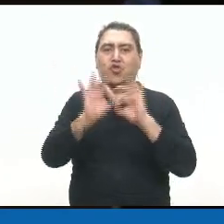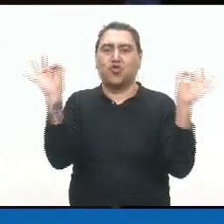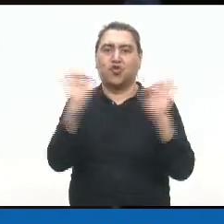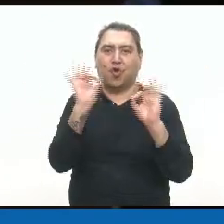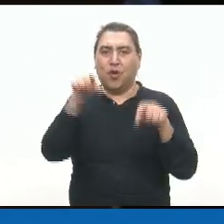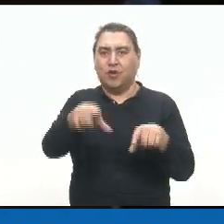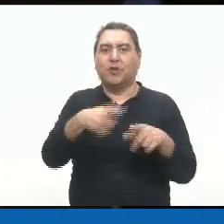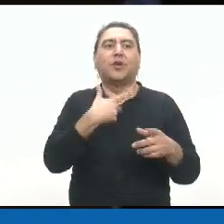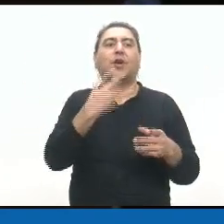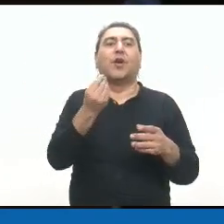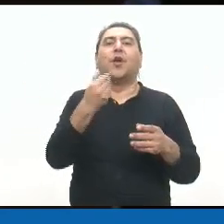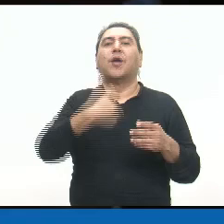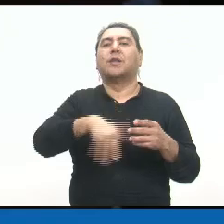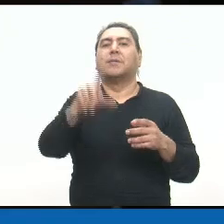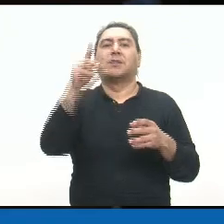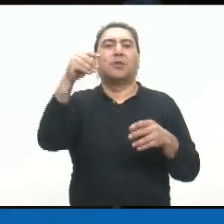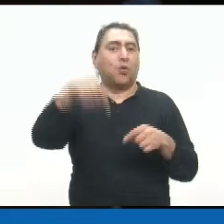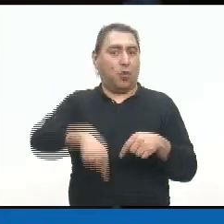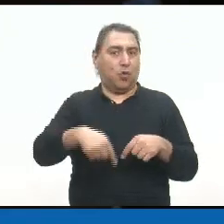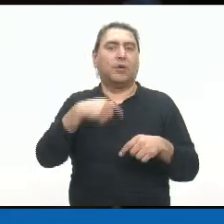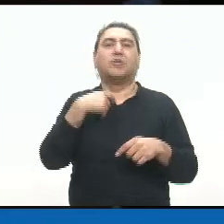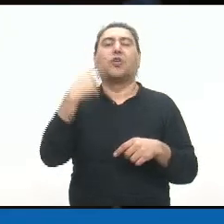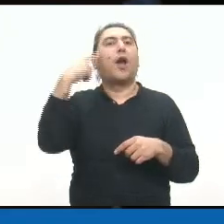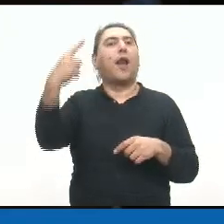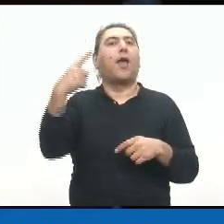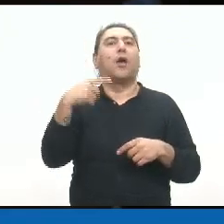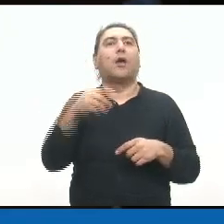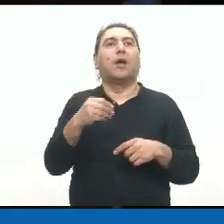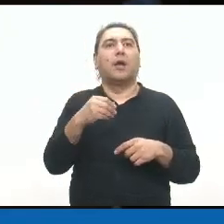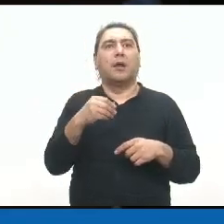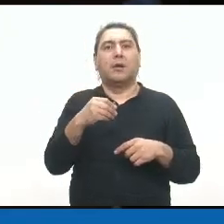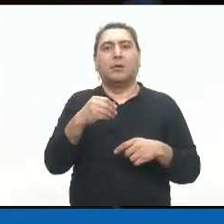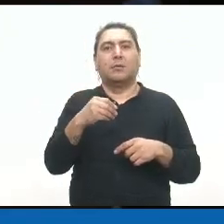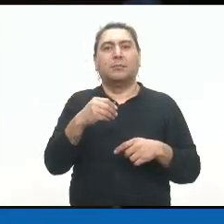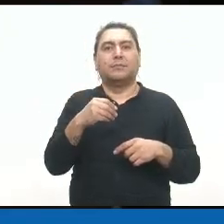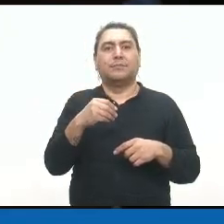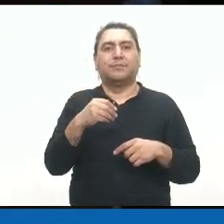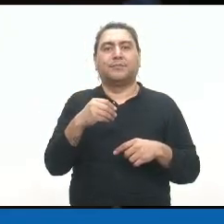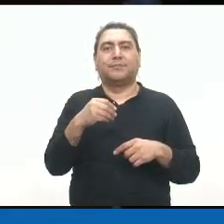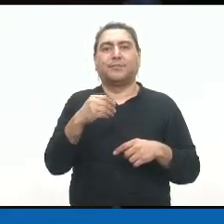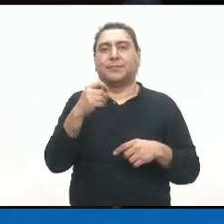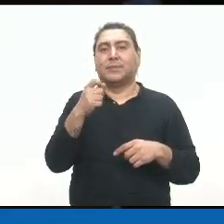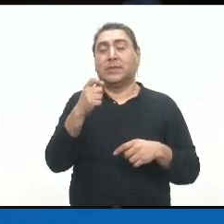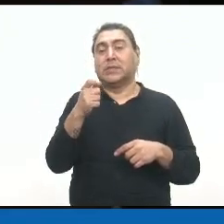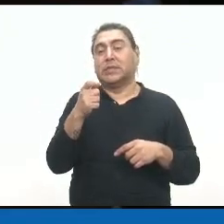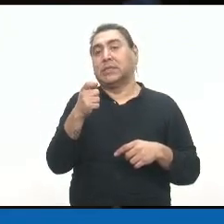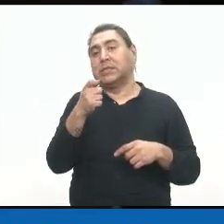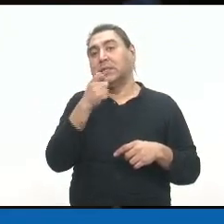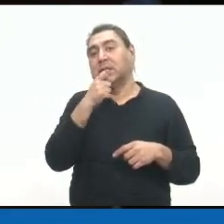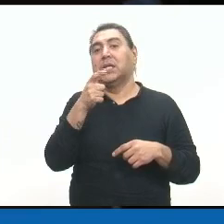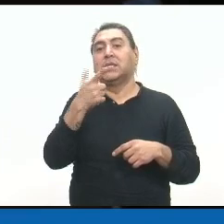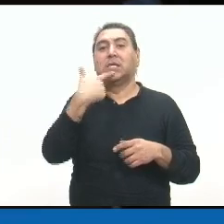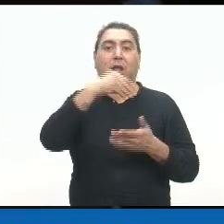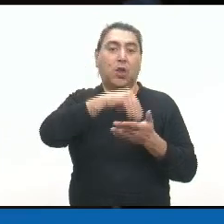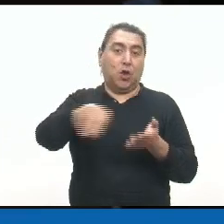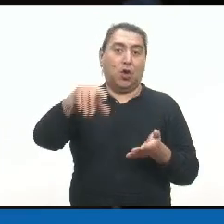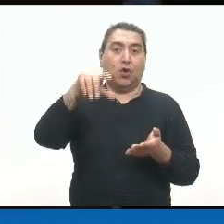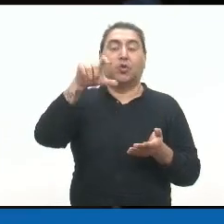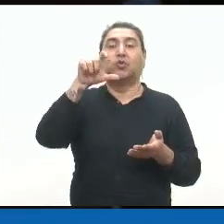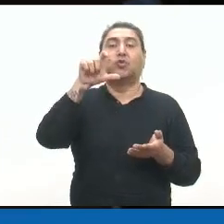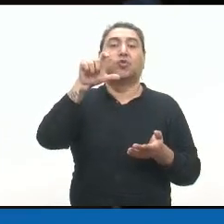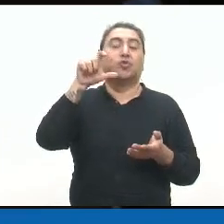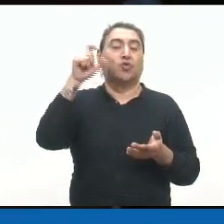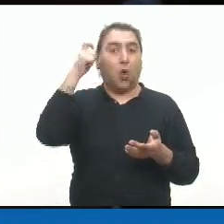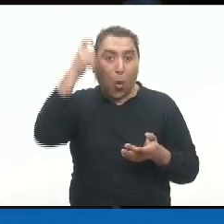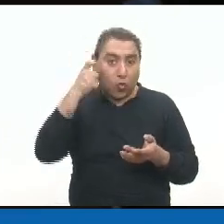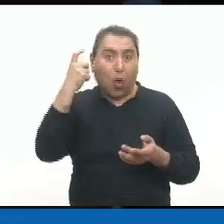situación en la que estamos hoy empantanado Entonces yo creo que si bien el senador ló planteó la